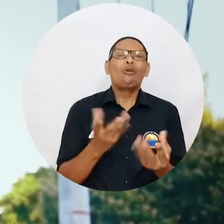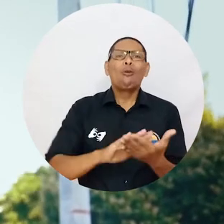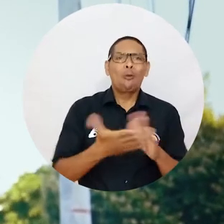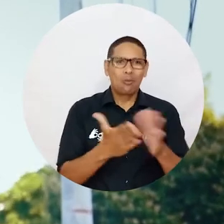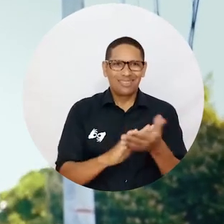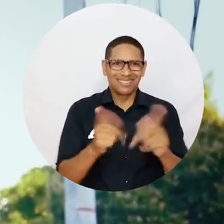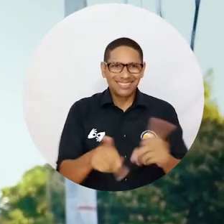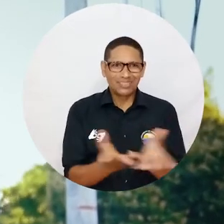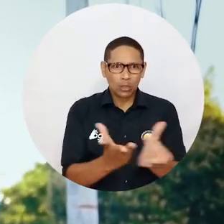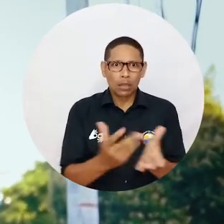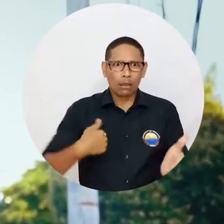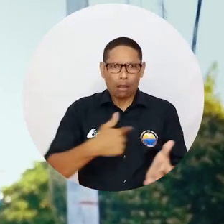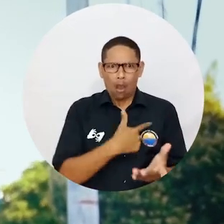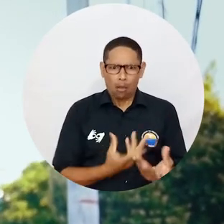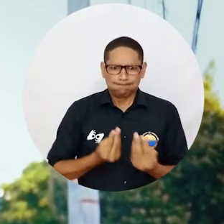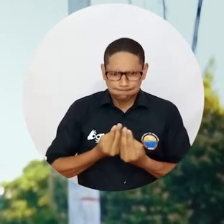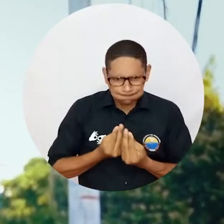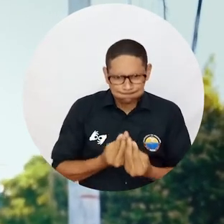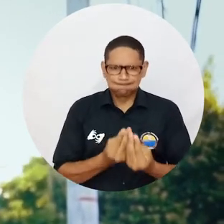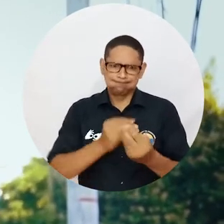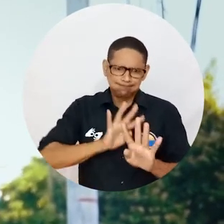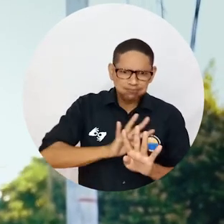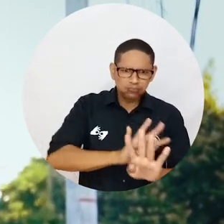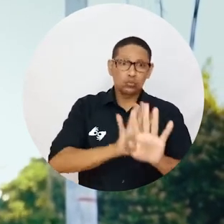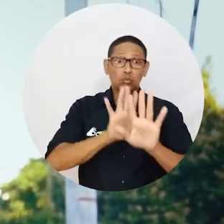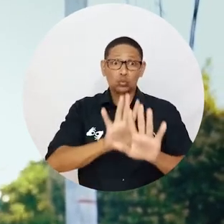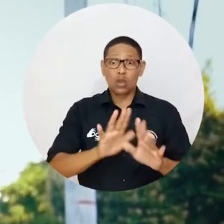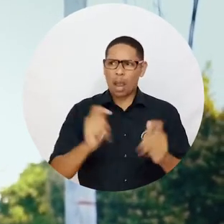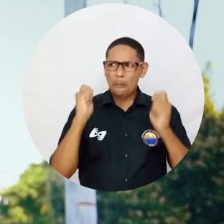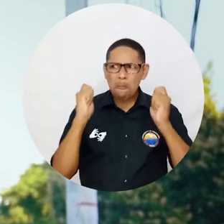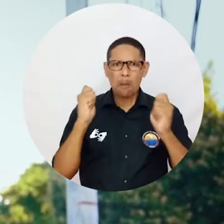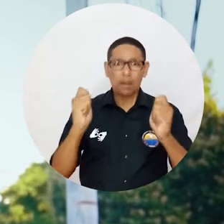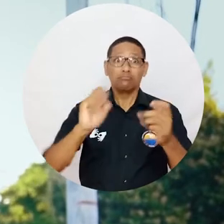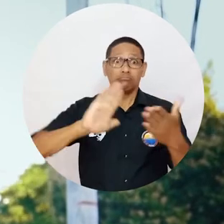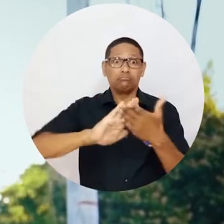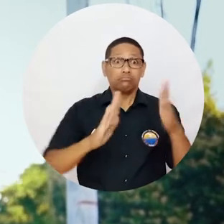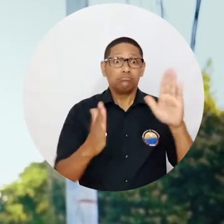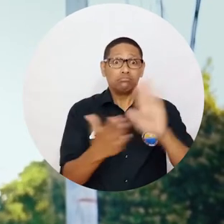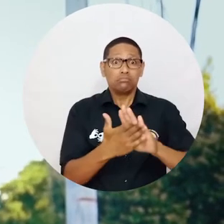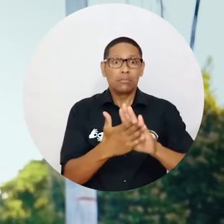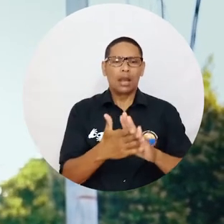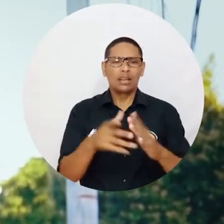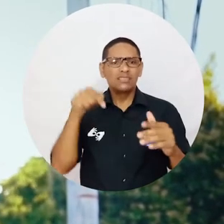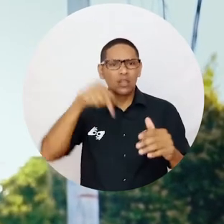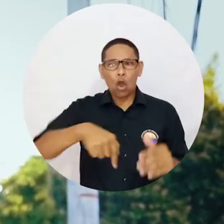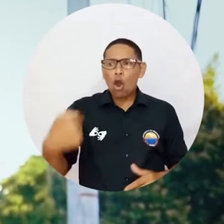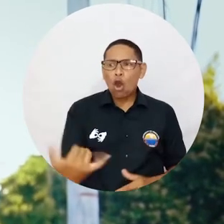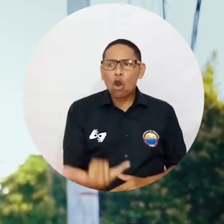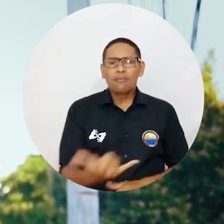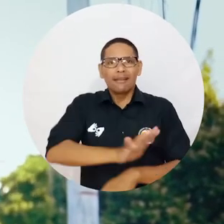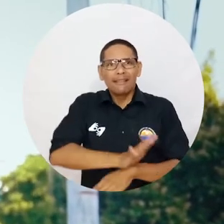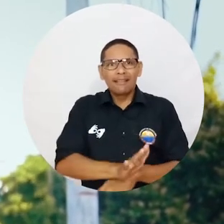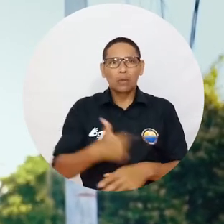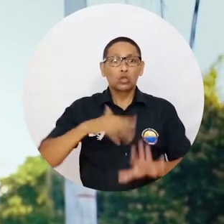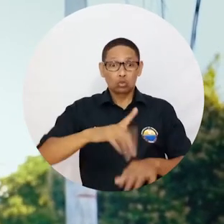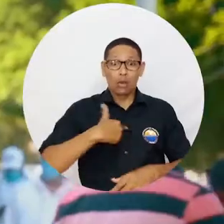marco de su derecho constitucional fundamental a la protesta y a la marcha pacífica que están desarrollando en la tarde de hoy para